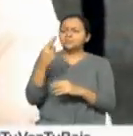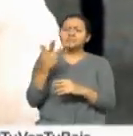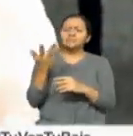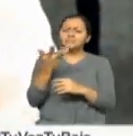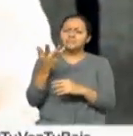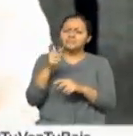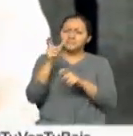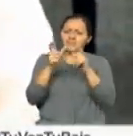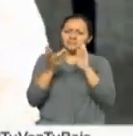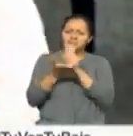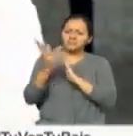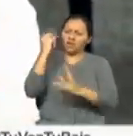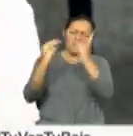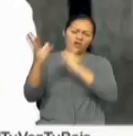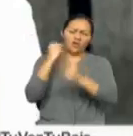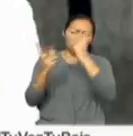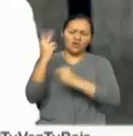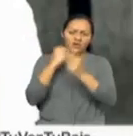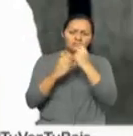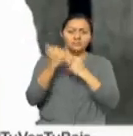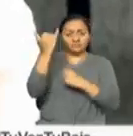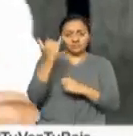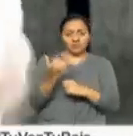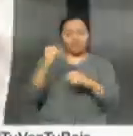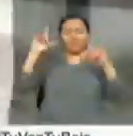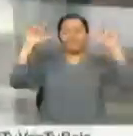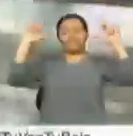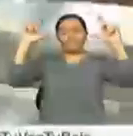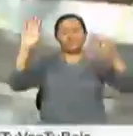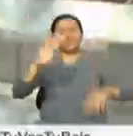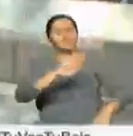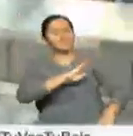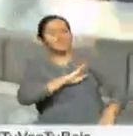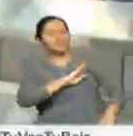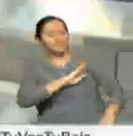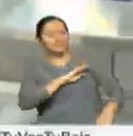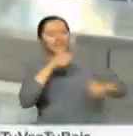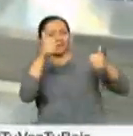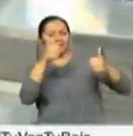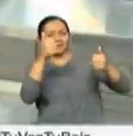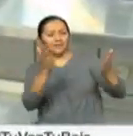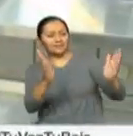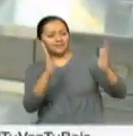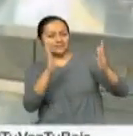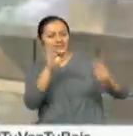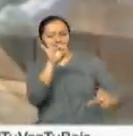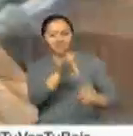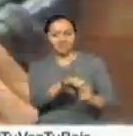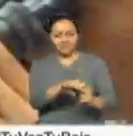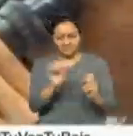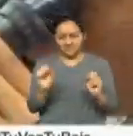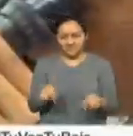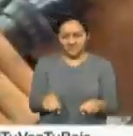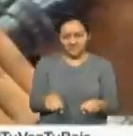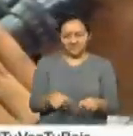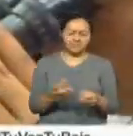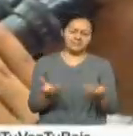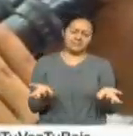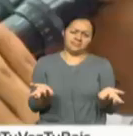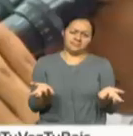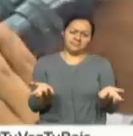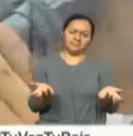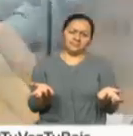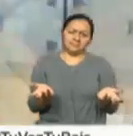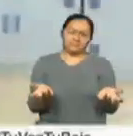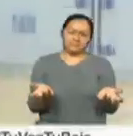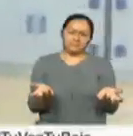que se opuso a la ley por oponerse al gobierno, y son los primeros en repletar de propaganda política a Jaramijó. No